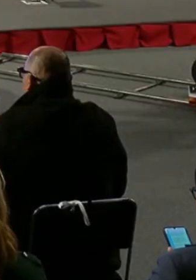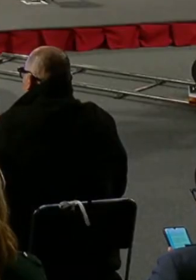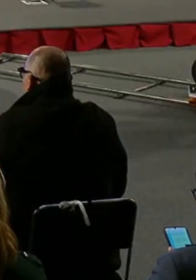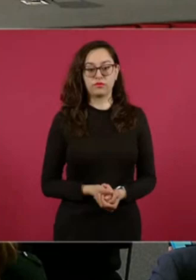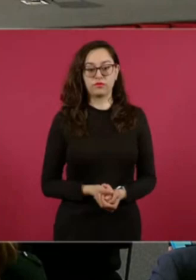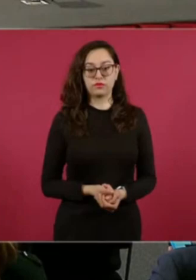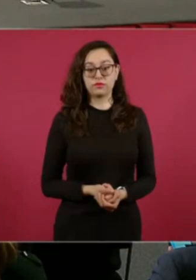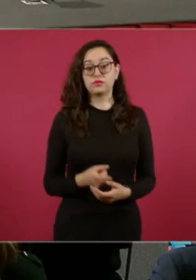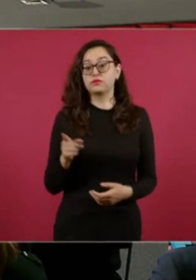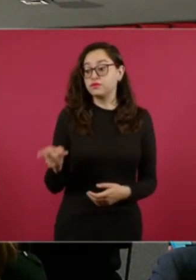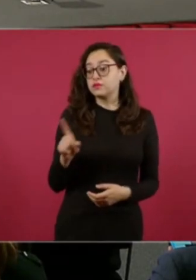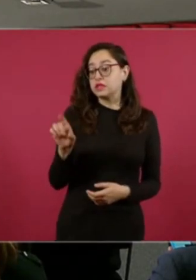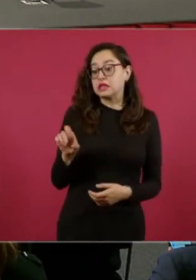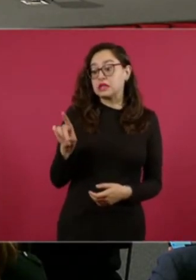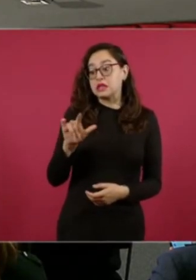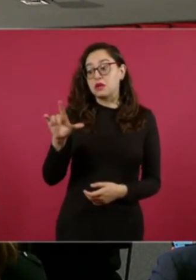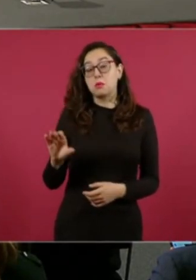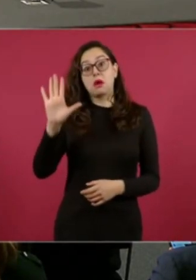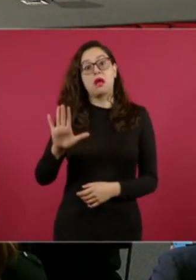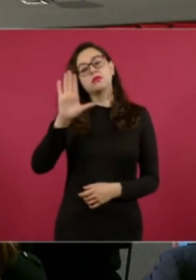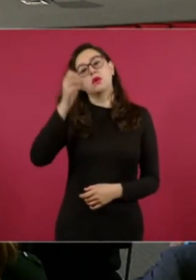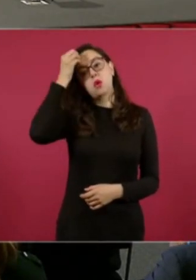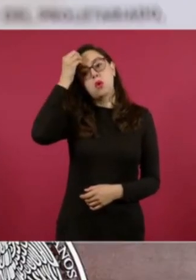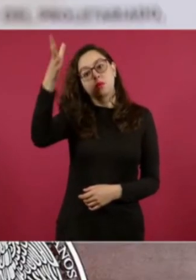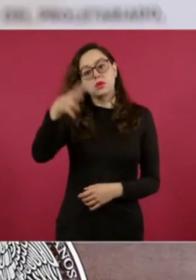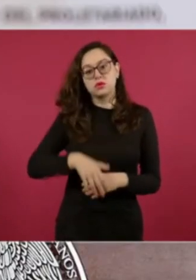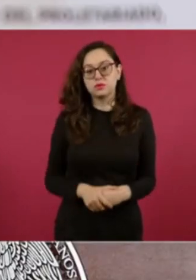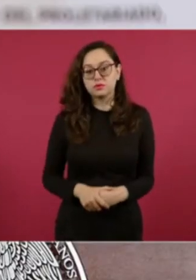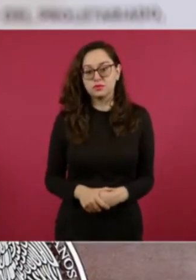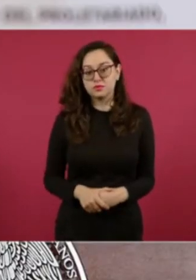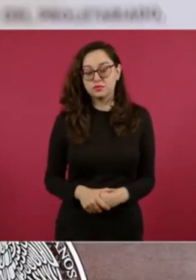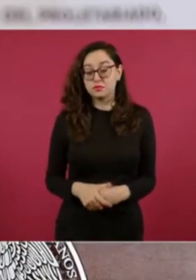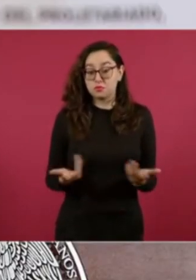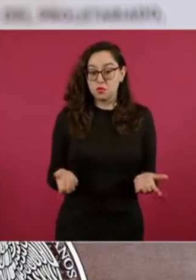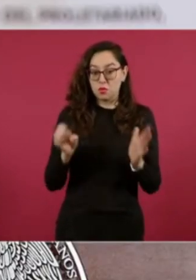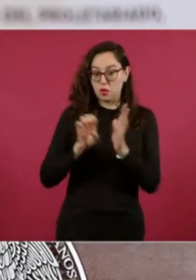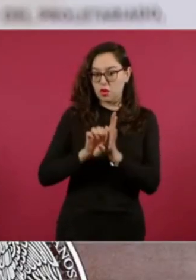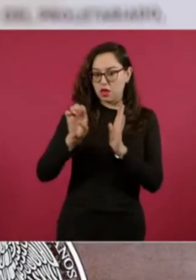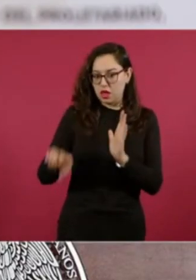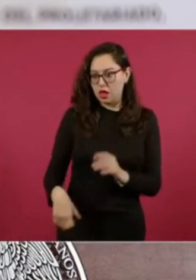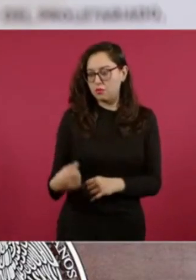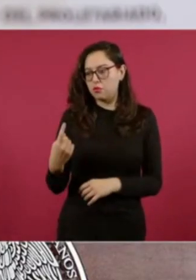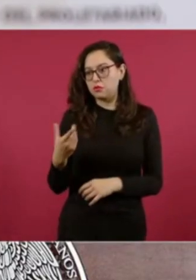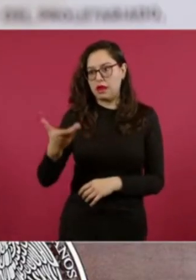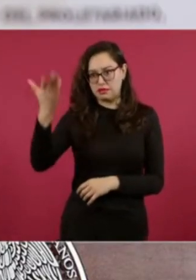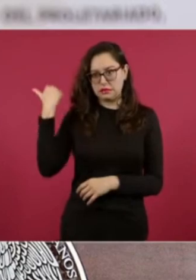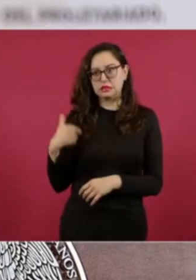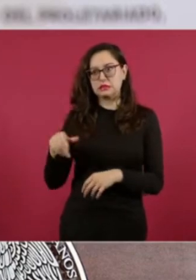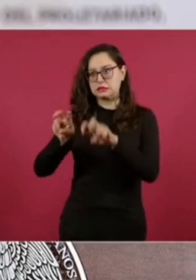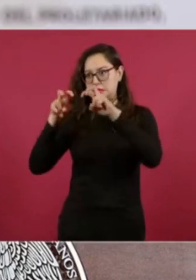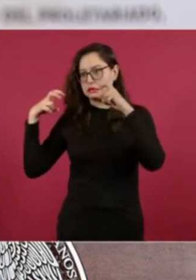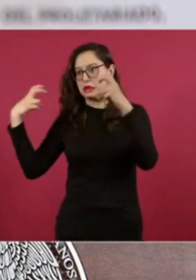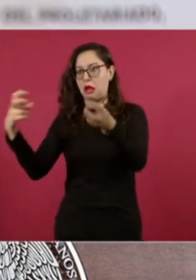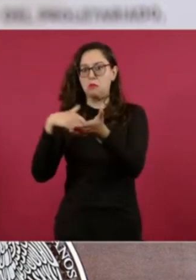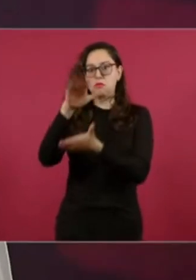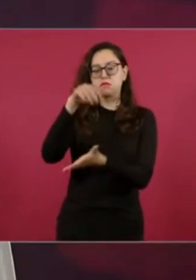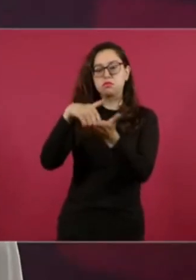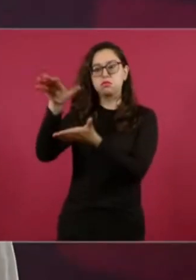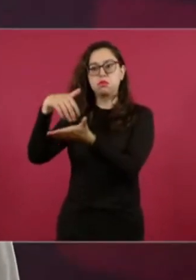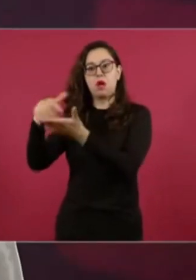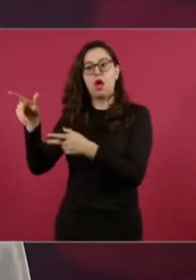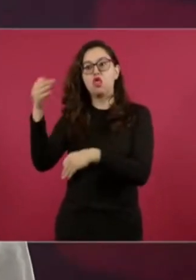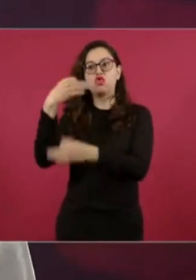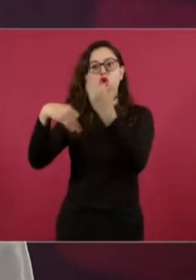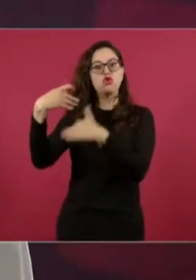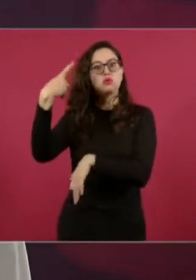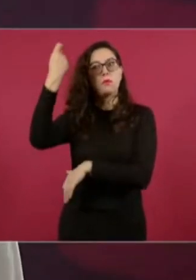siendo ya nombrado ministro, solamente duró 6 meses. Pero sí se le otorgó su pensión vitalicia. Y aunque ya fue